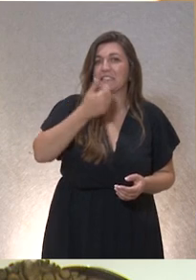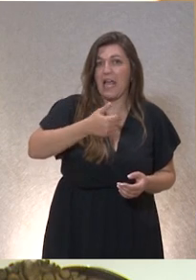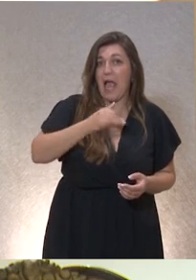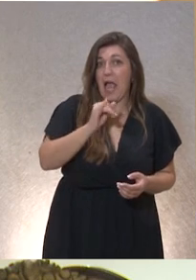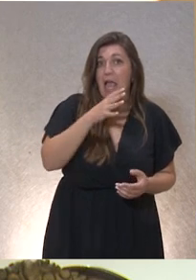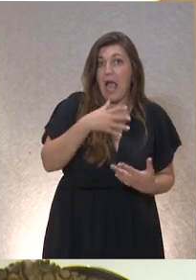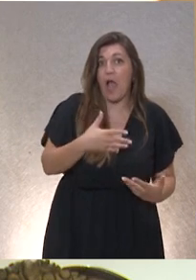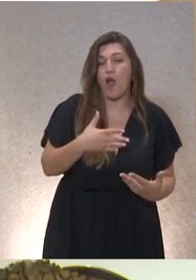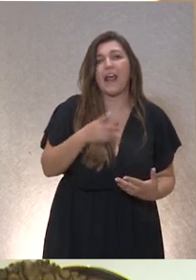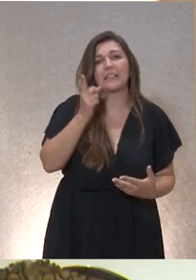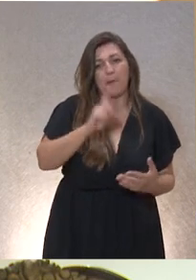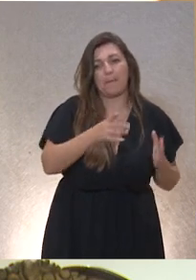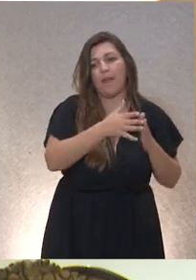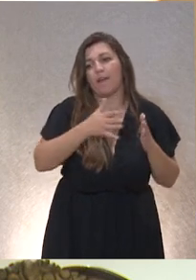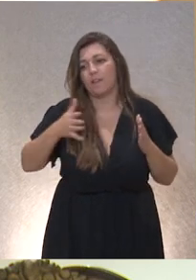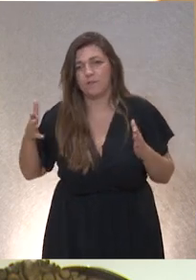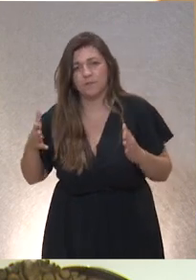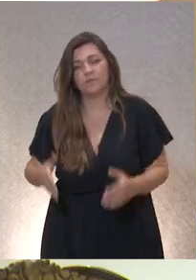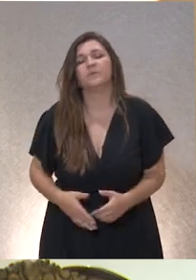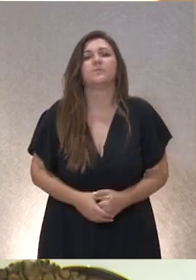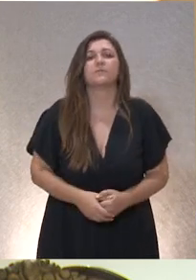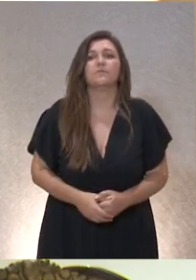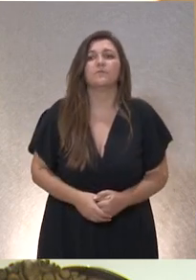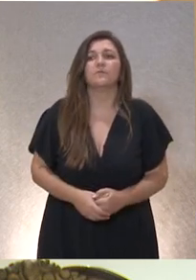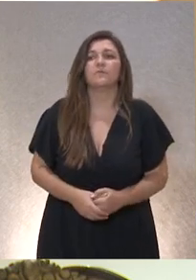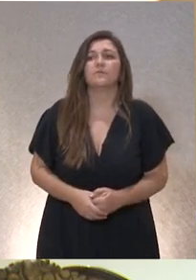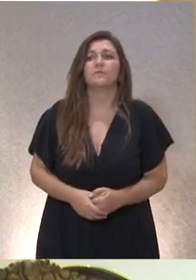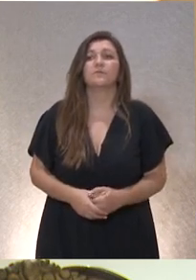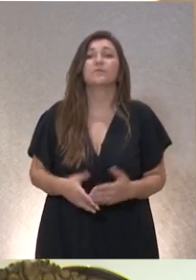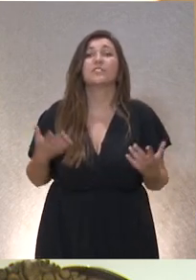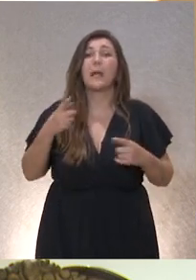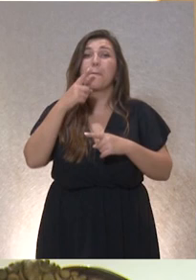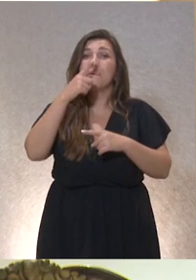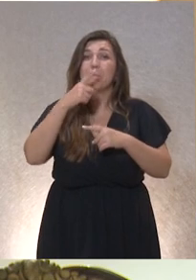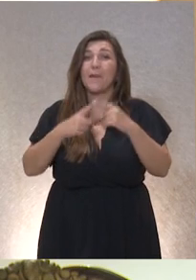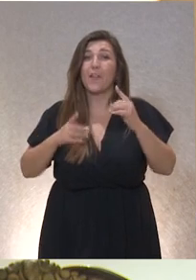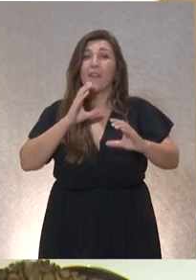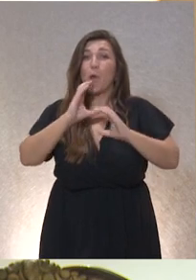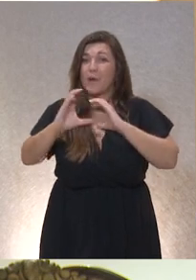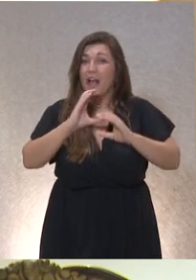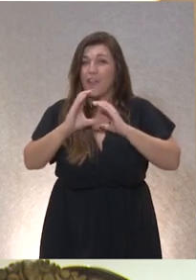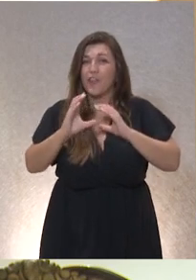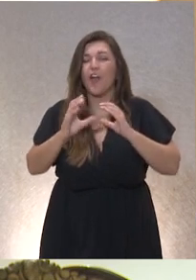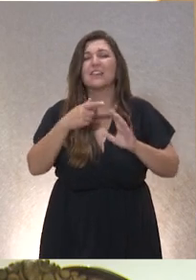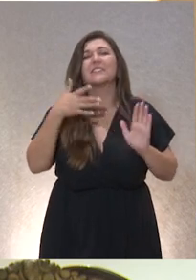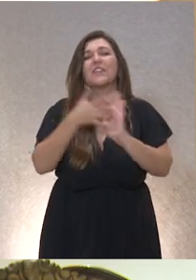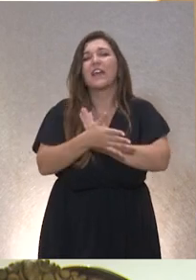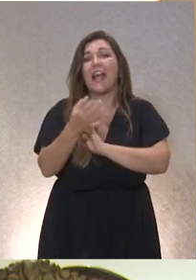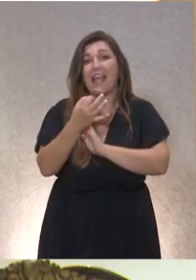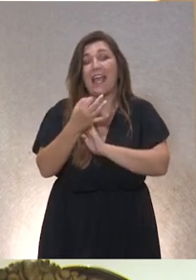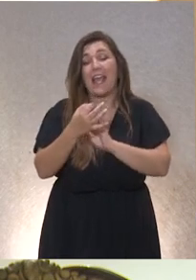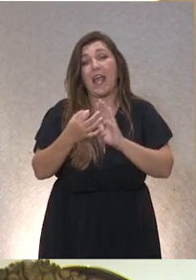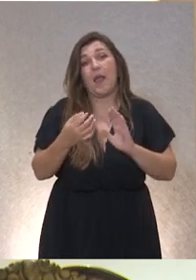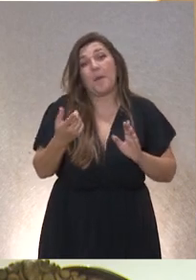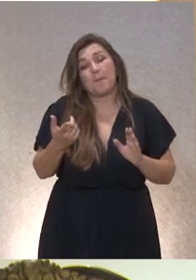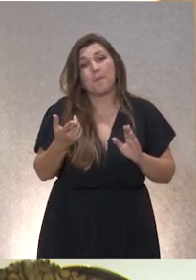también su propio recorrido y se entiende por medio de comunicación y esto es muy importante y en algún proyecto de ley